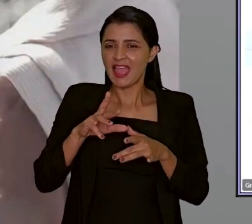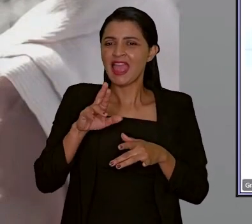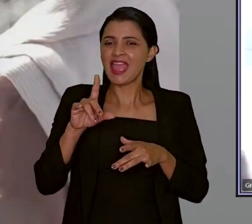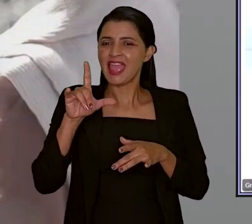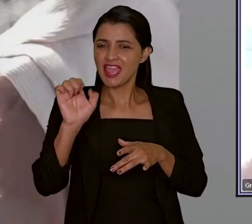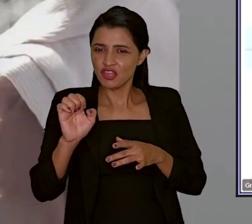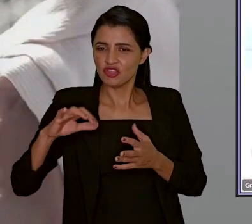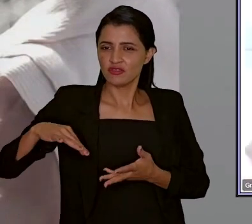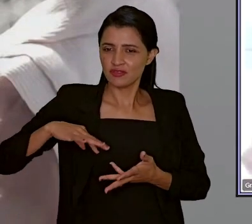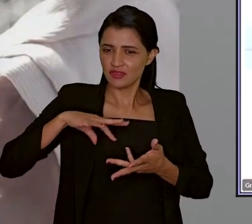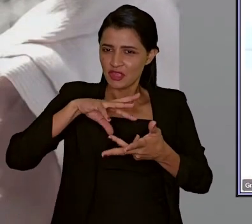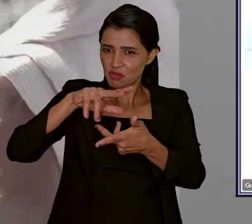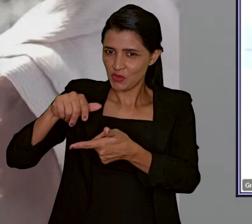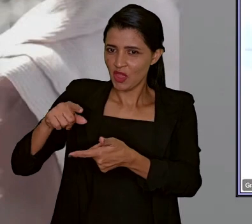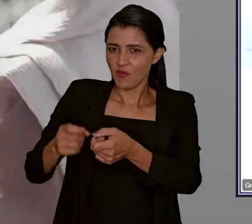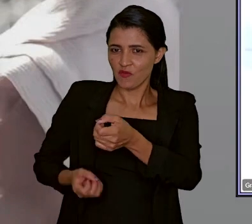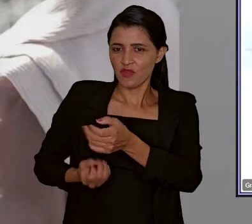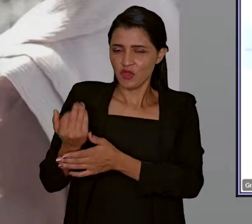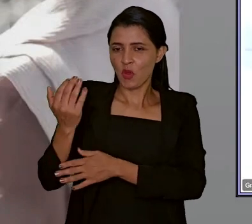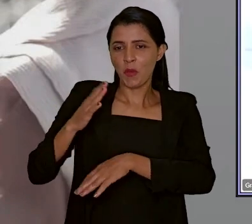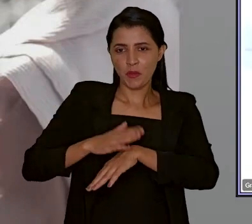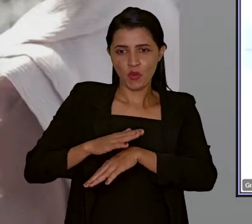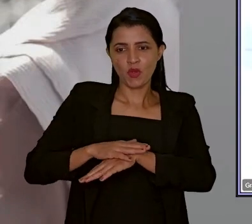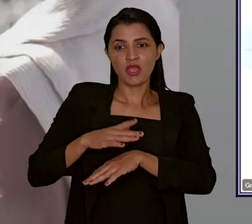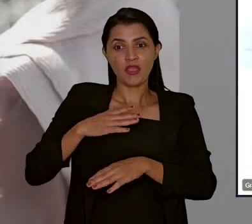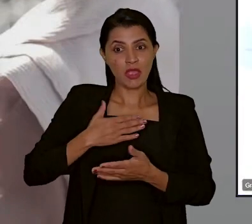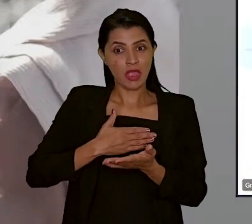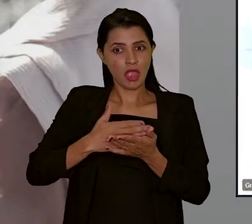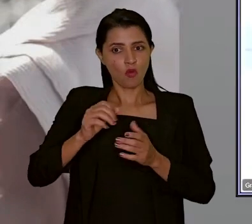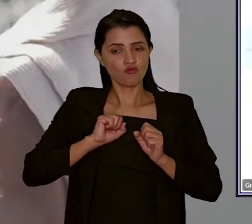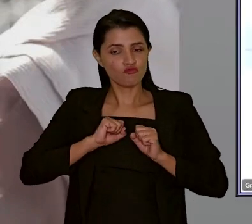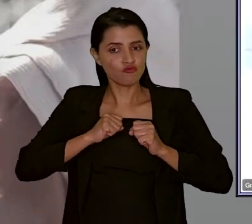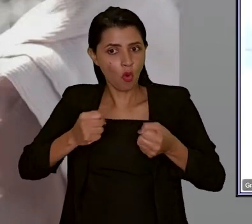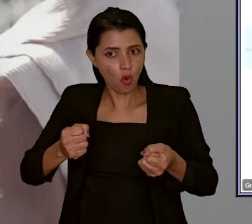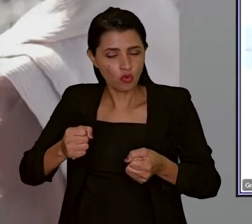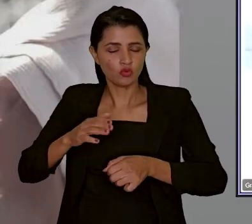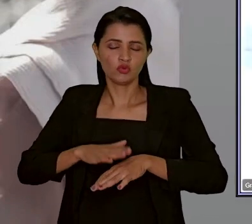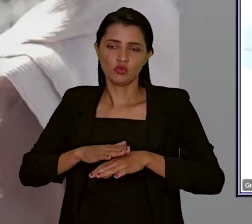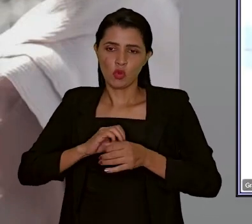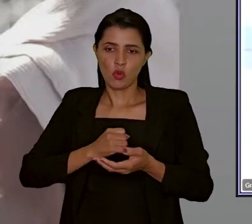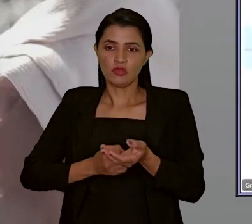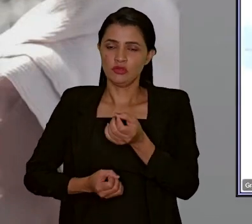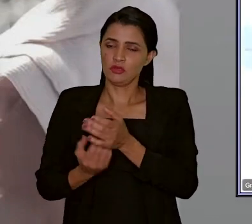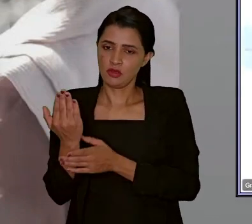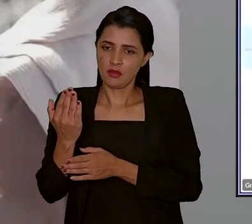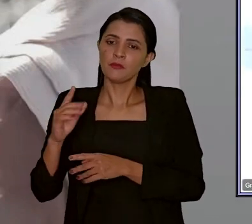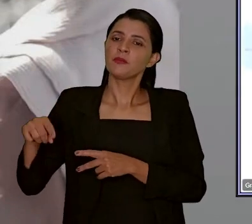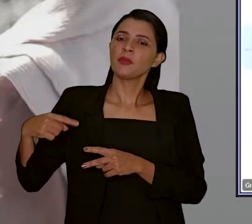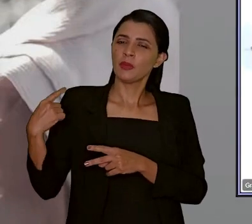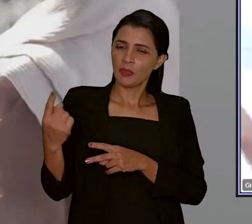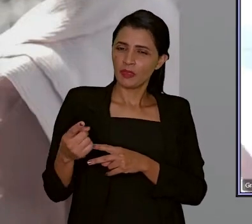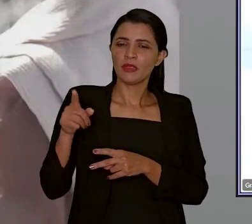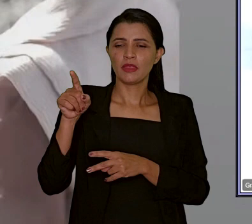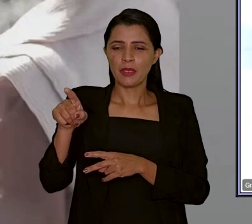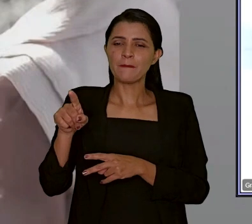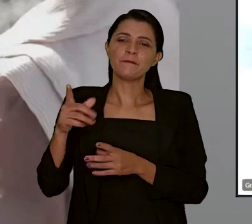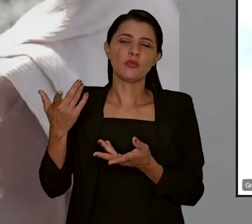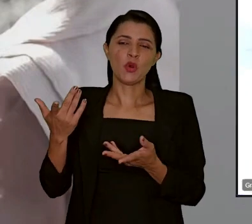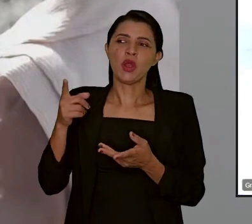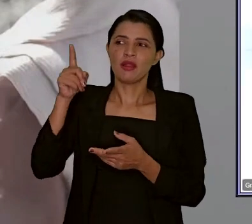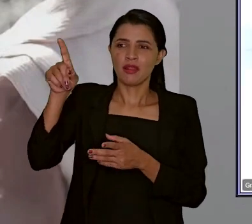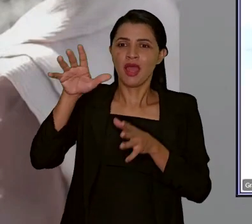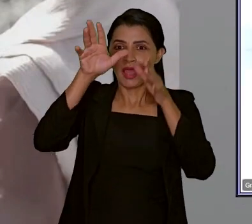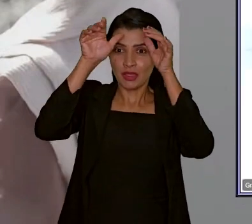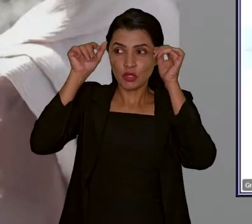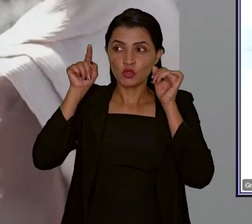nacional de jueces, porque fue mi iniciativa, y después la avaló, por supuesto, la Corte Suprema de